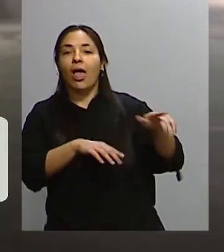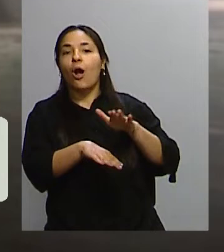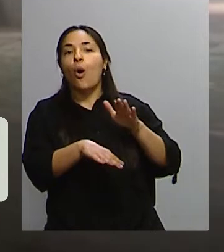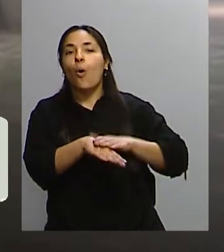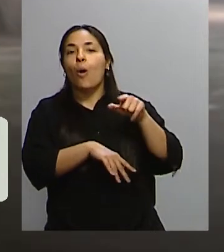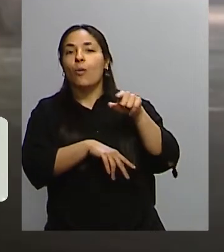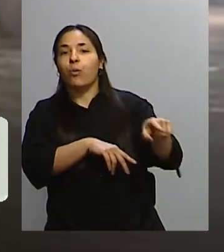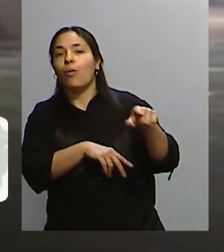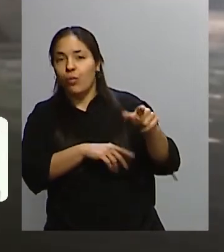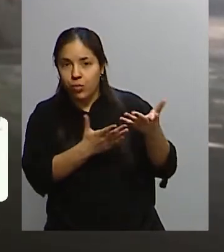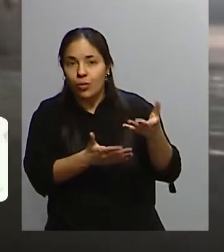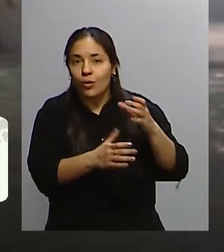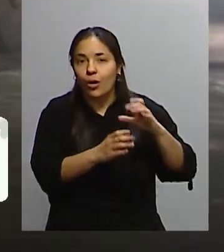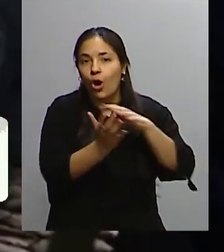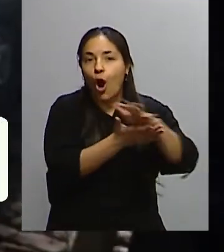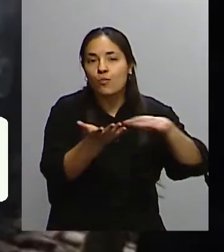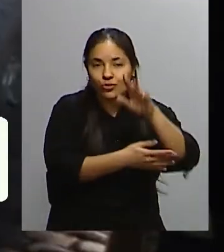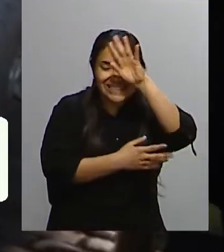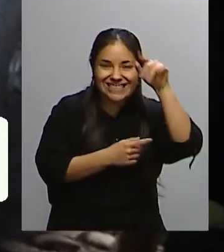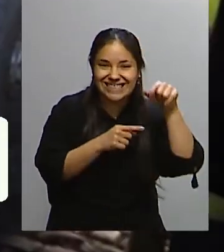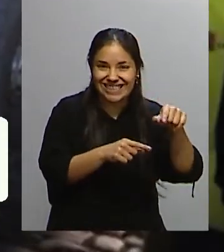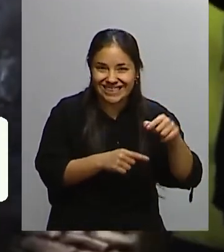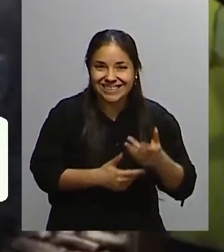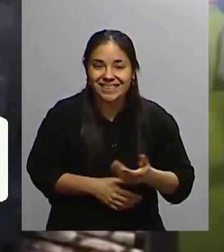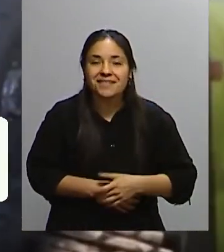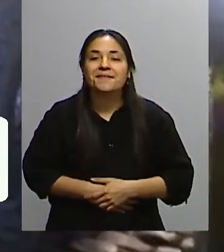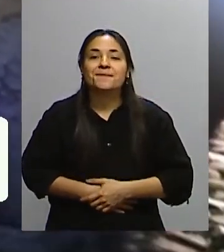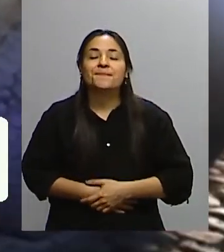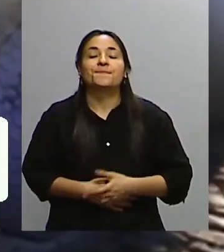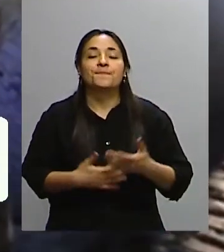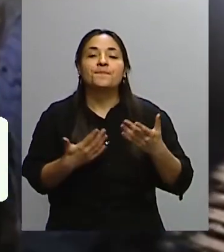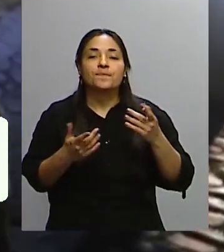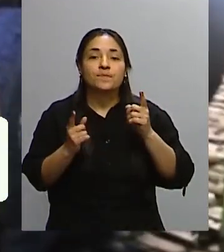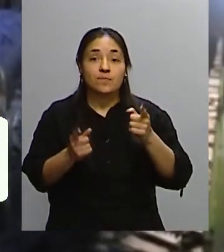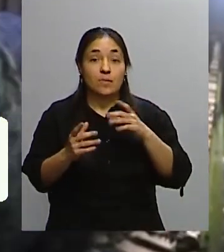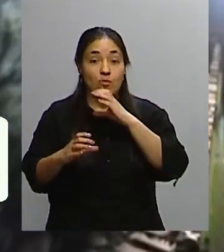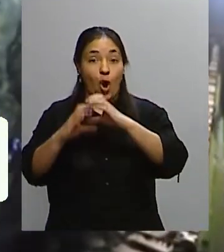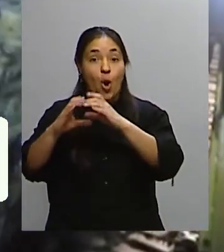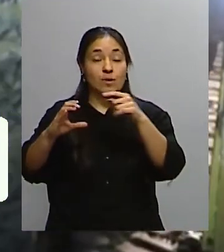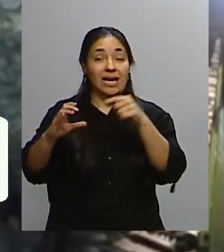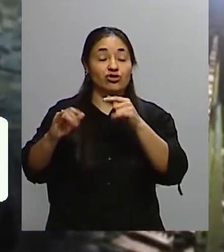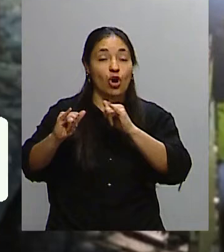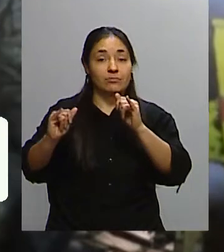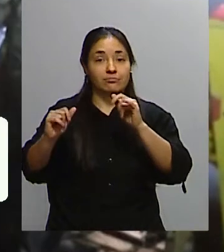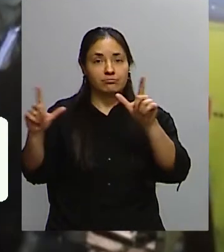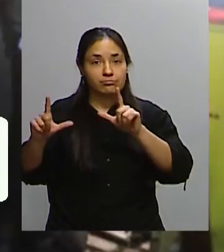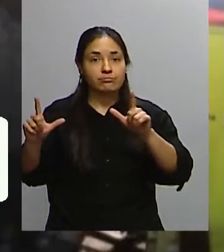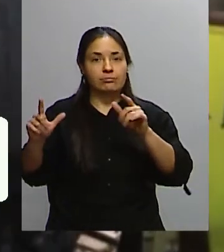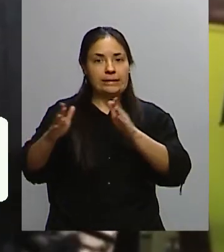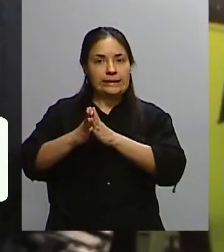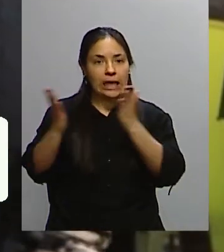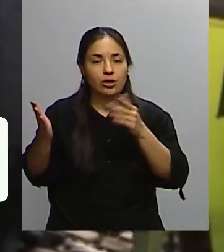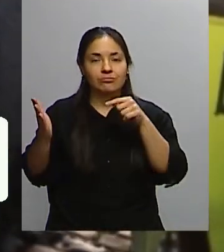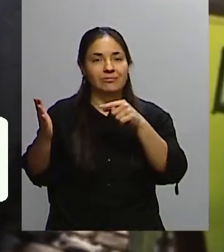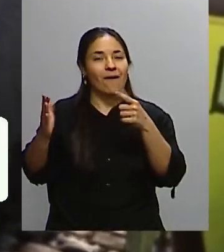pero sin la gravedad que tienen ahora. Entonces, efectivamente, los medios han hecho un trabajo, pero un